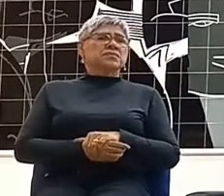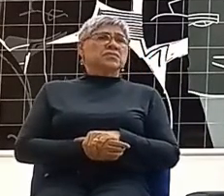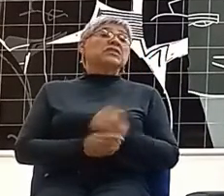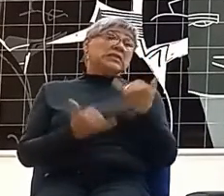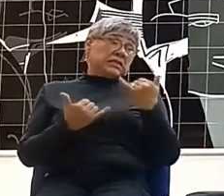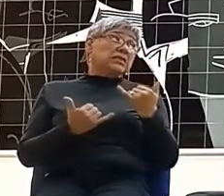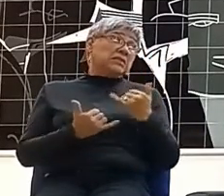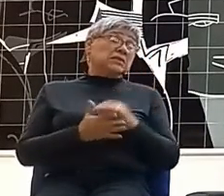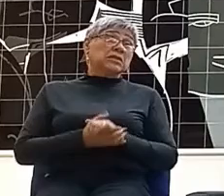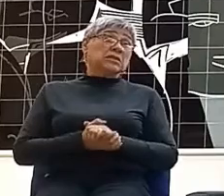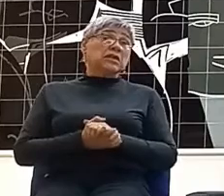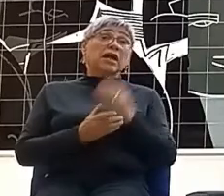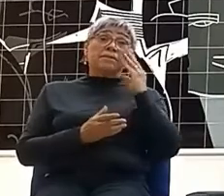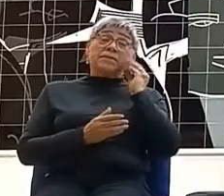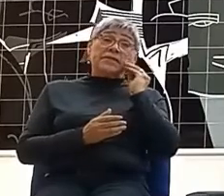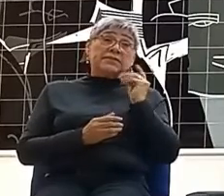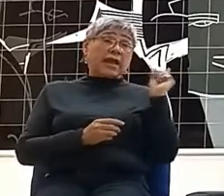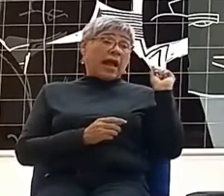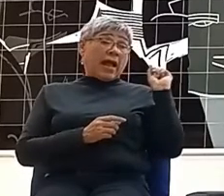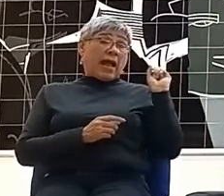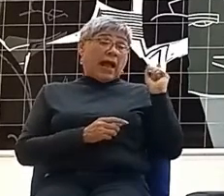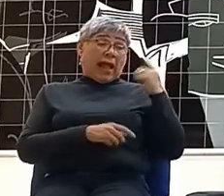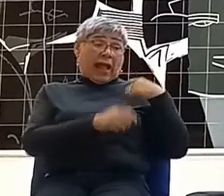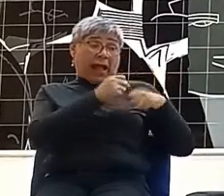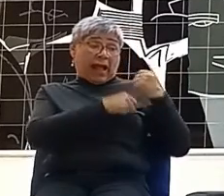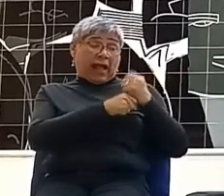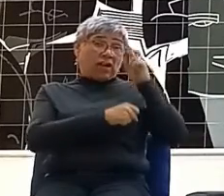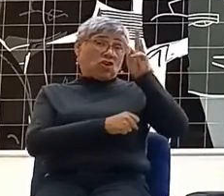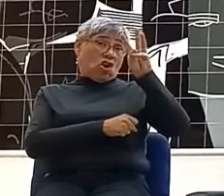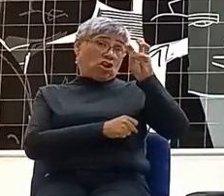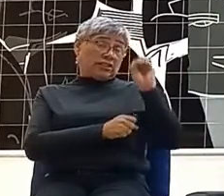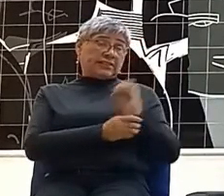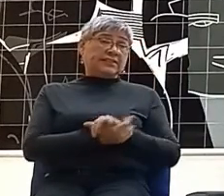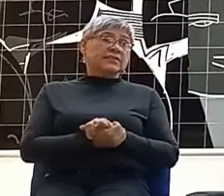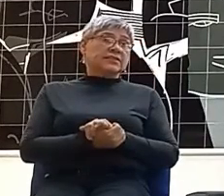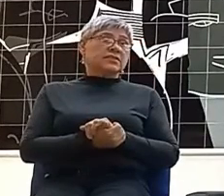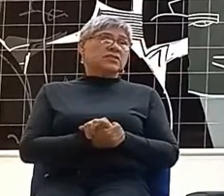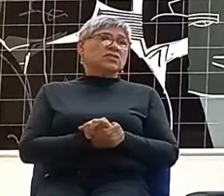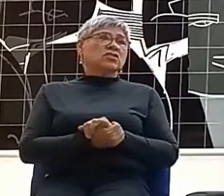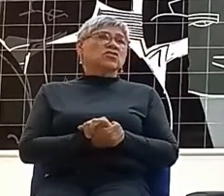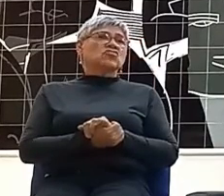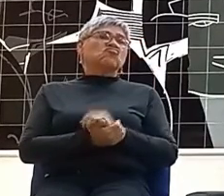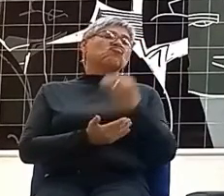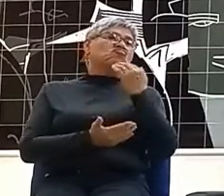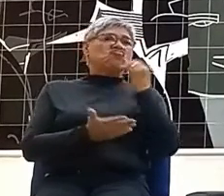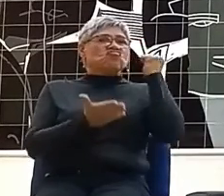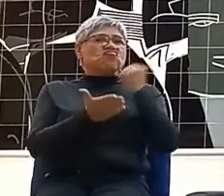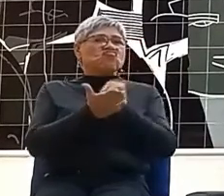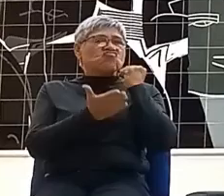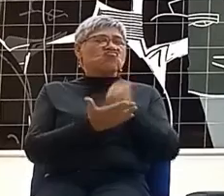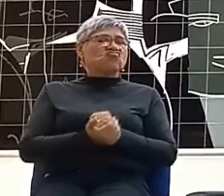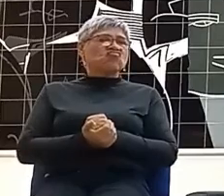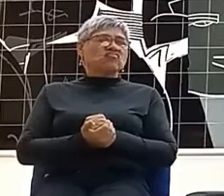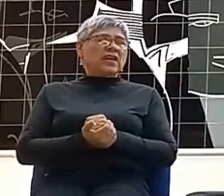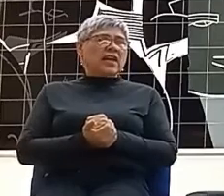Y esa experiencia de los años 80 nos la marca o nos la